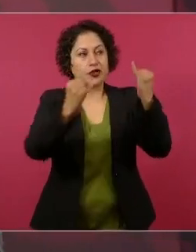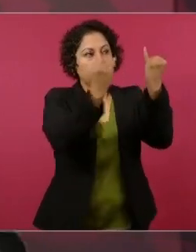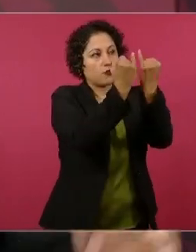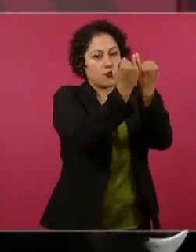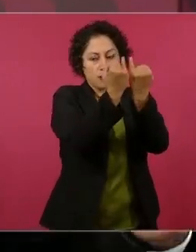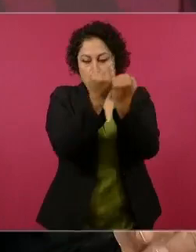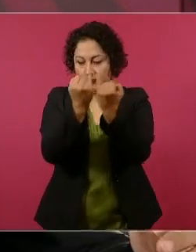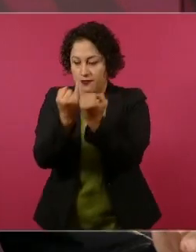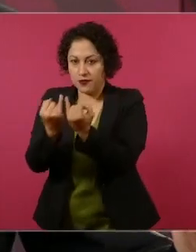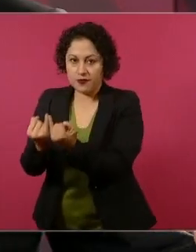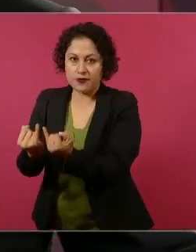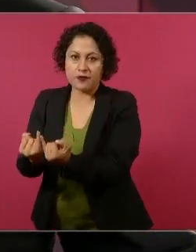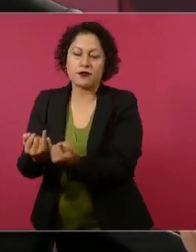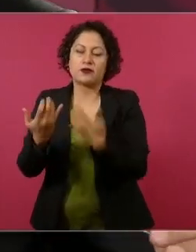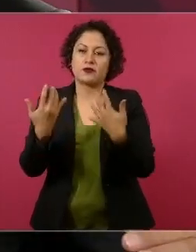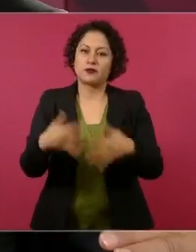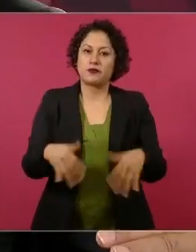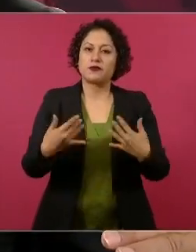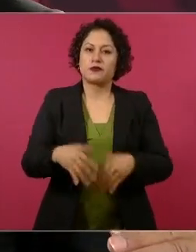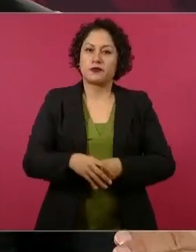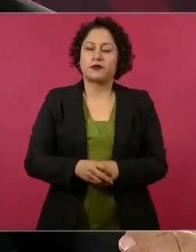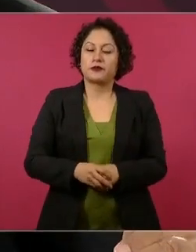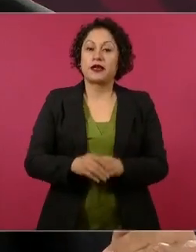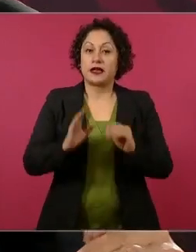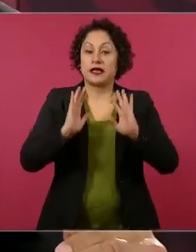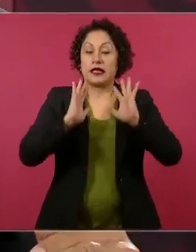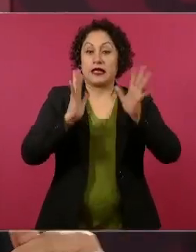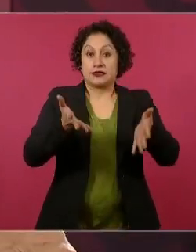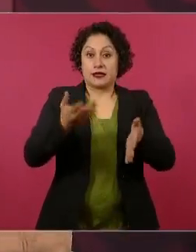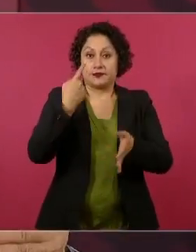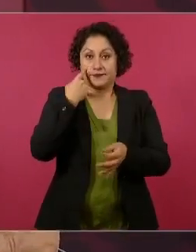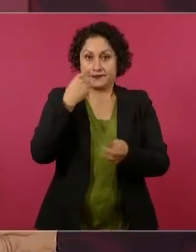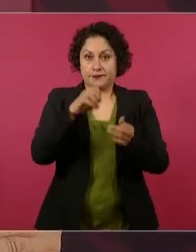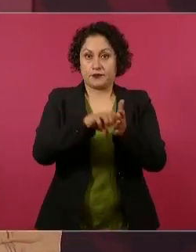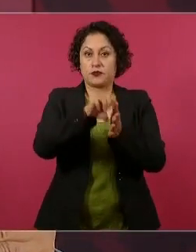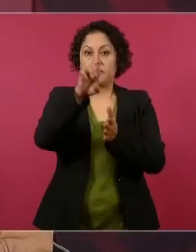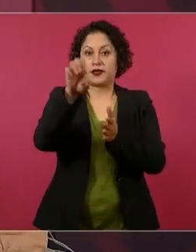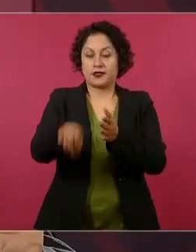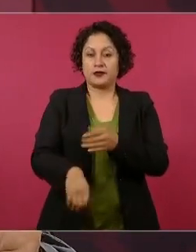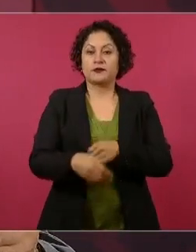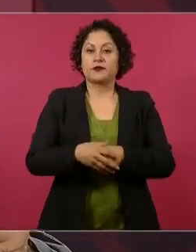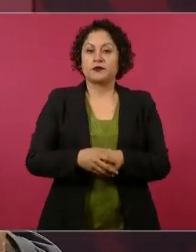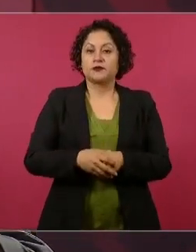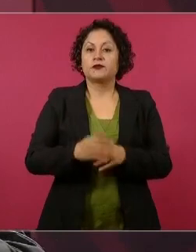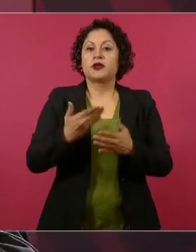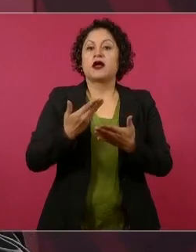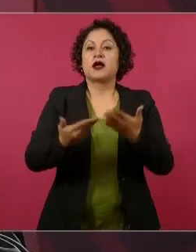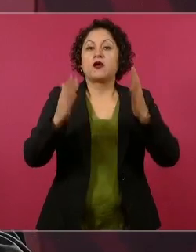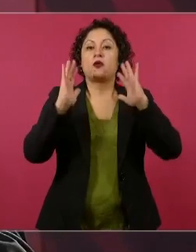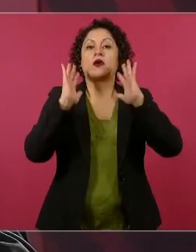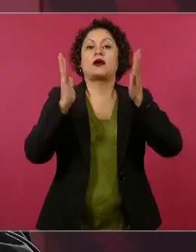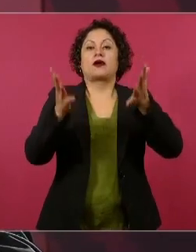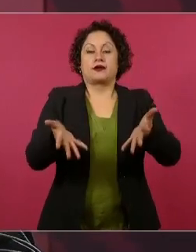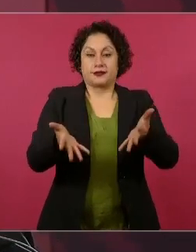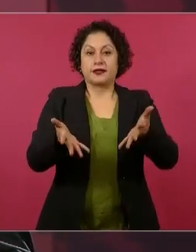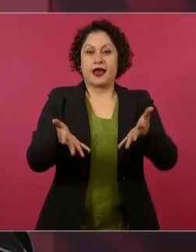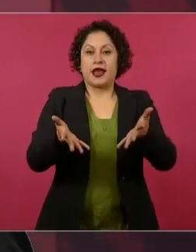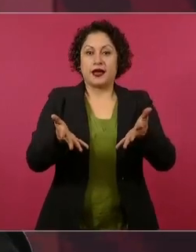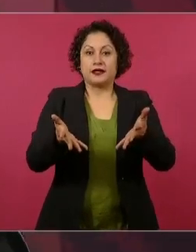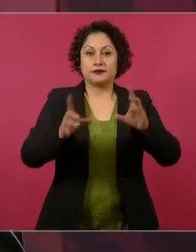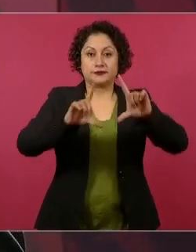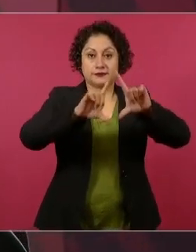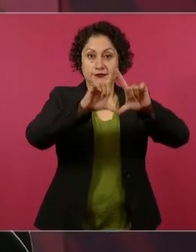Ya se logró también emparejar, porque había mucho desnivel entre el crecimiento del